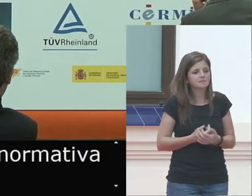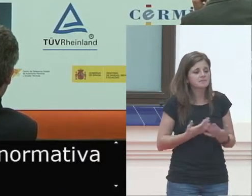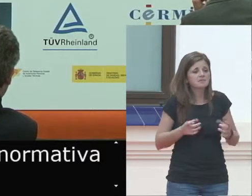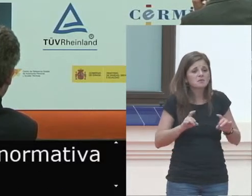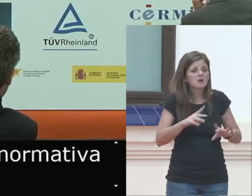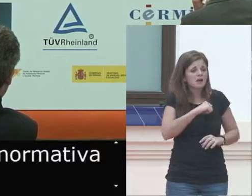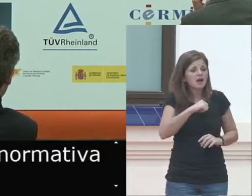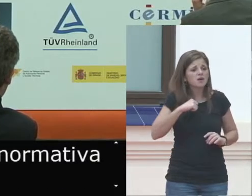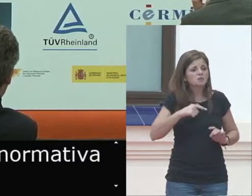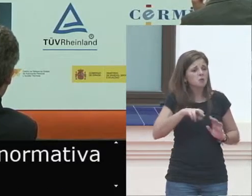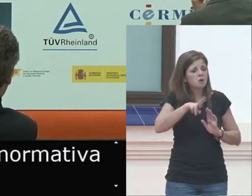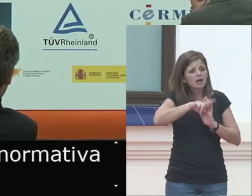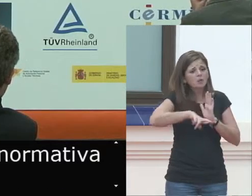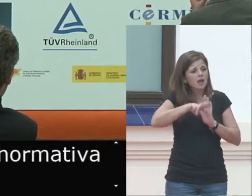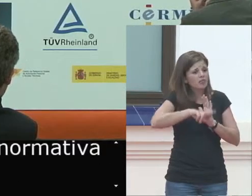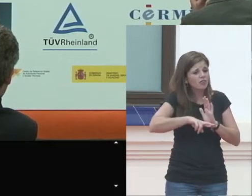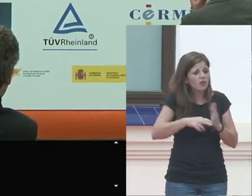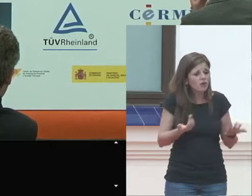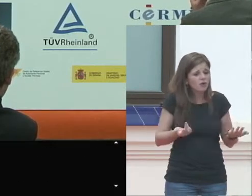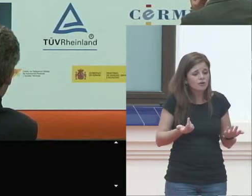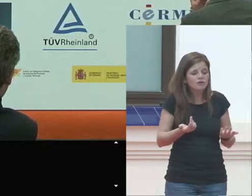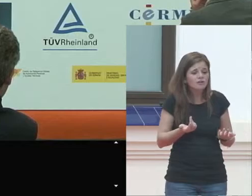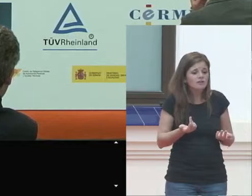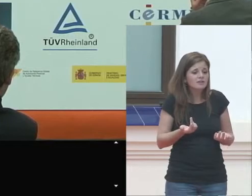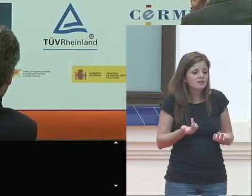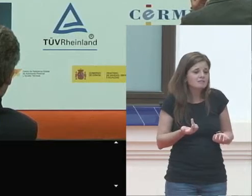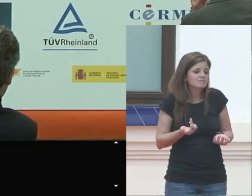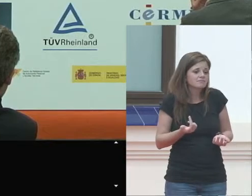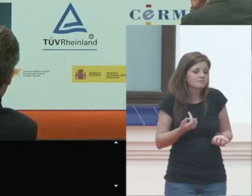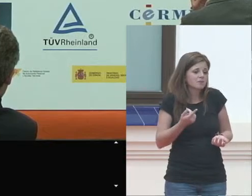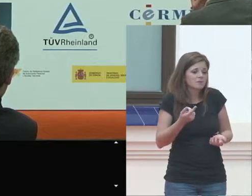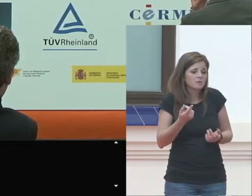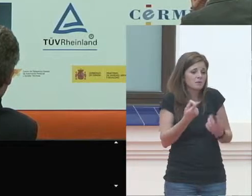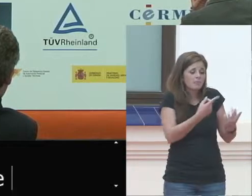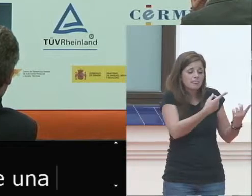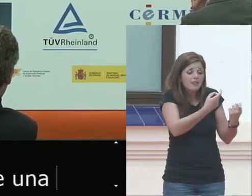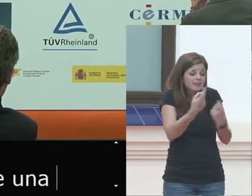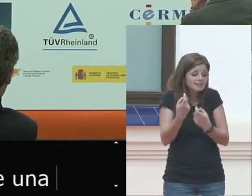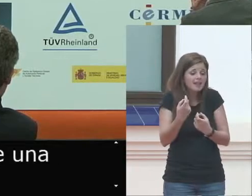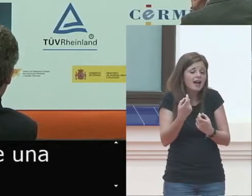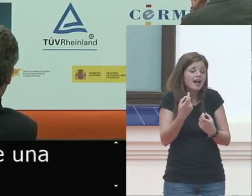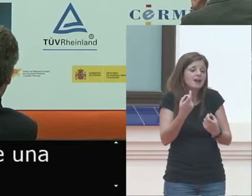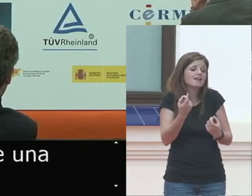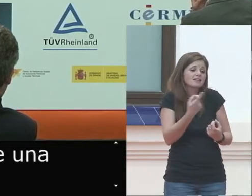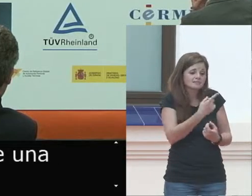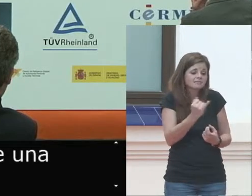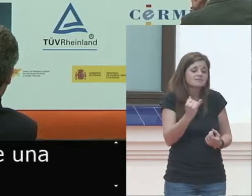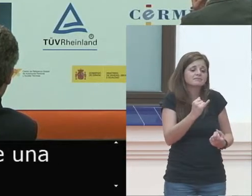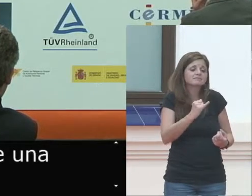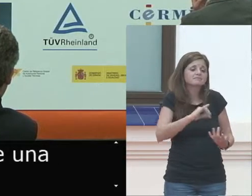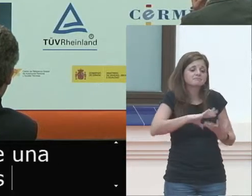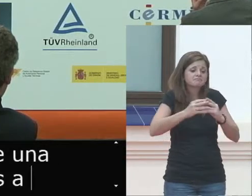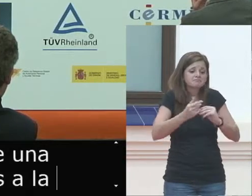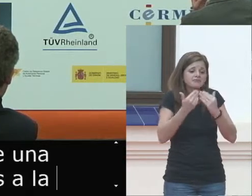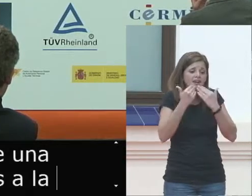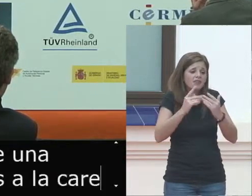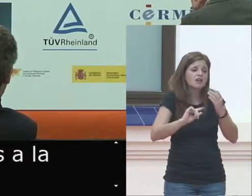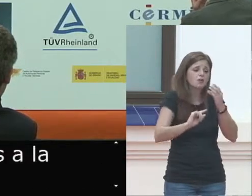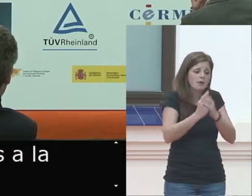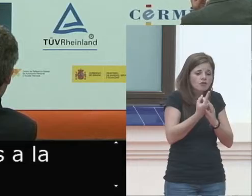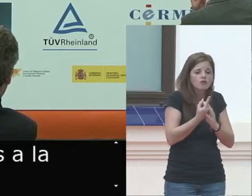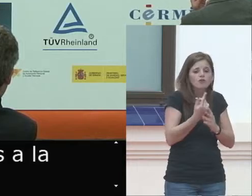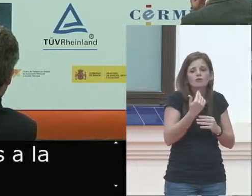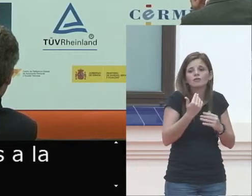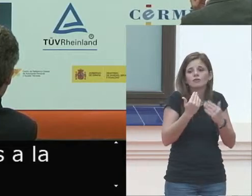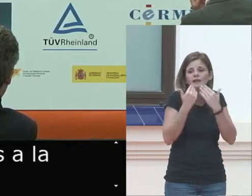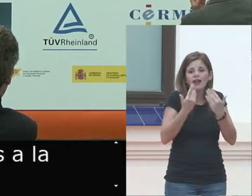autorregulación de una carencia que se produce y que afortunadamente, y gracias a la concienciación y gracias a la innovación y gracias a la involucración de